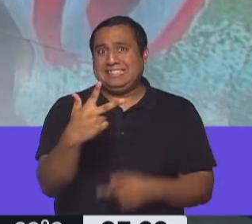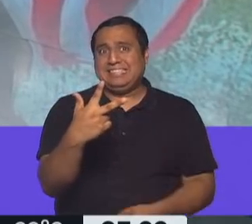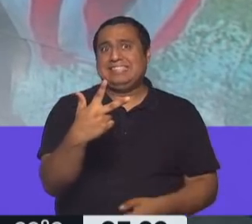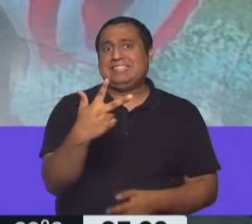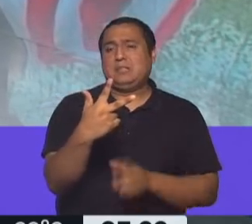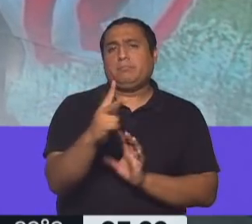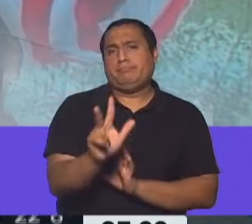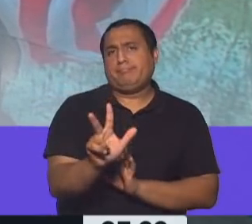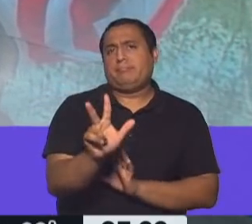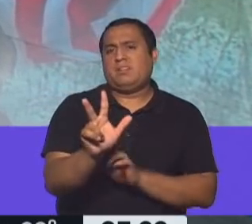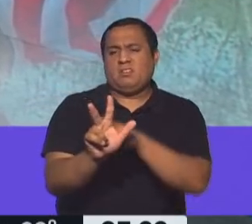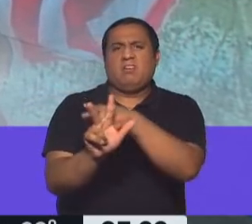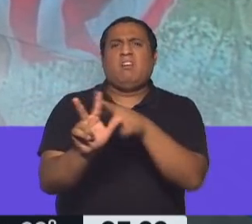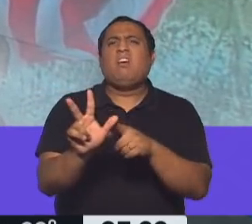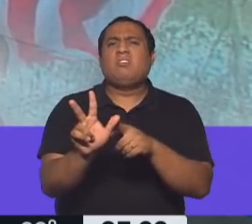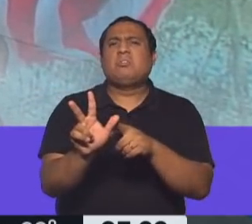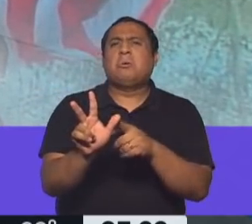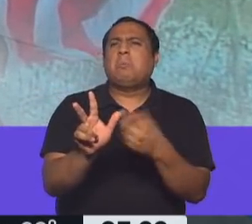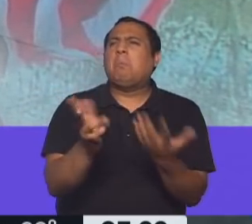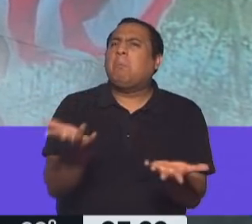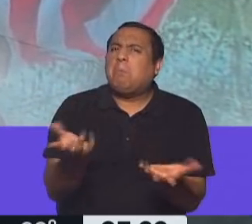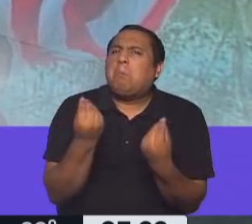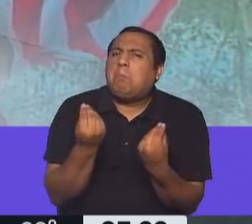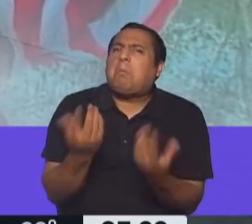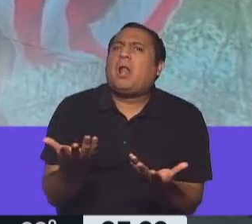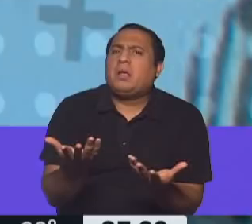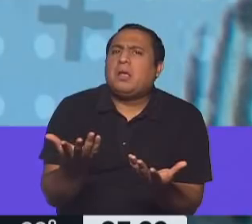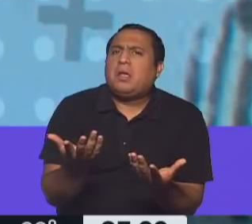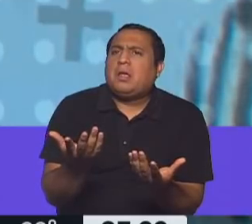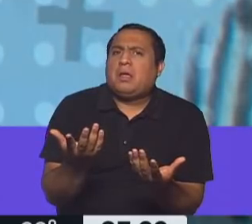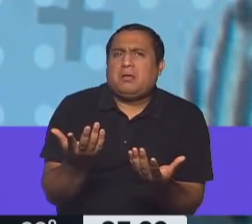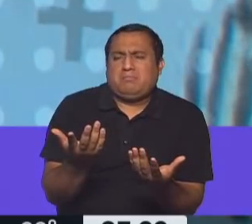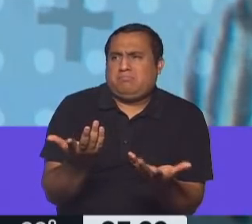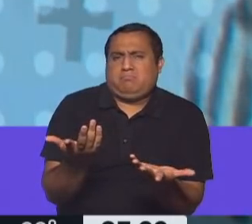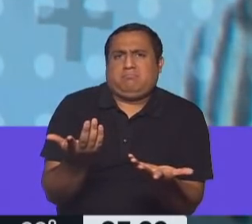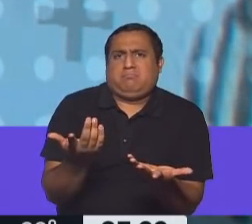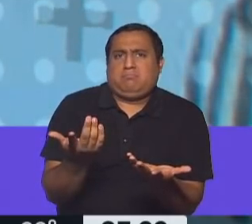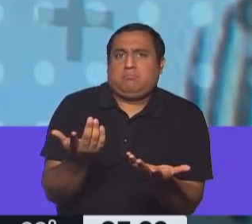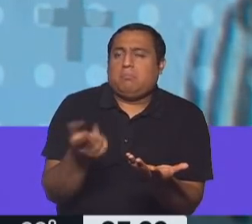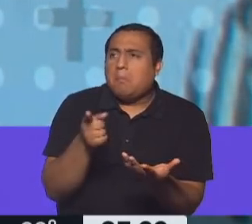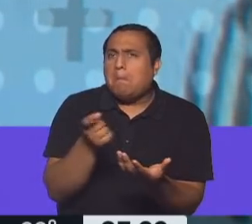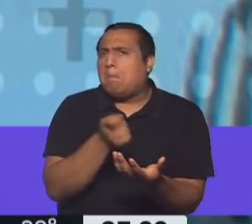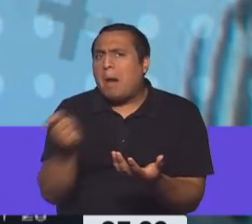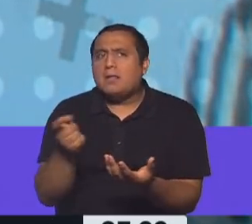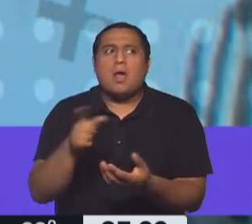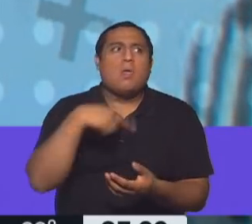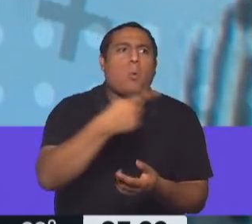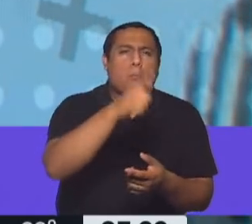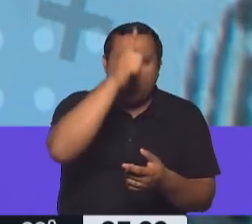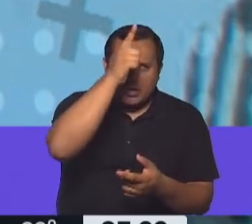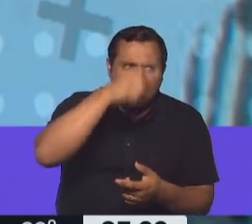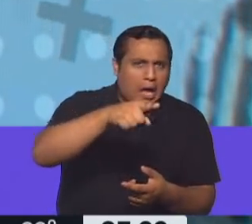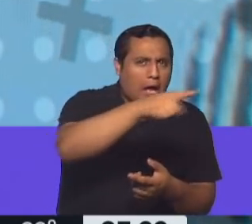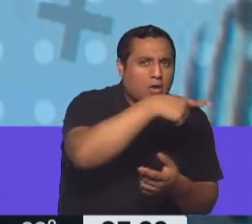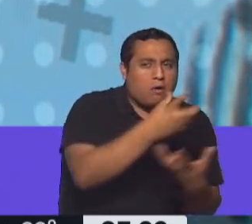qué? ¿Con qué intereses? ¿Con qué negocios detrás para que después toda la plana mayor de esa misma institución policial, o al